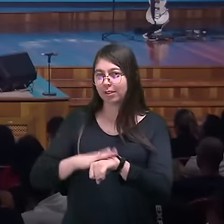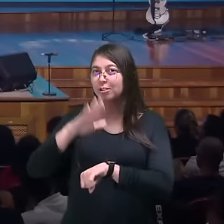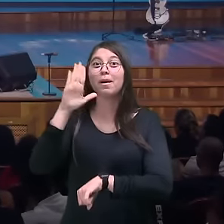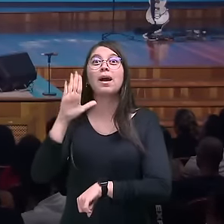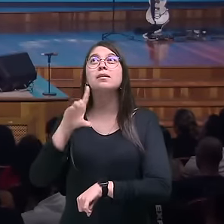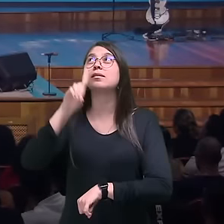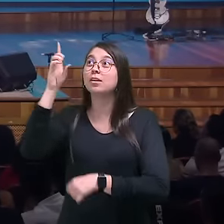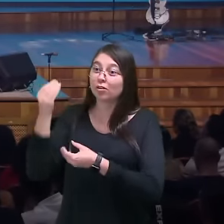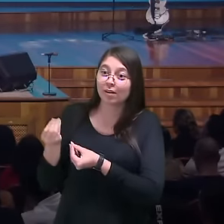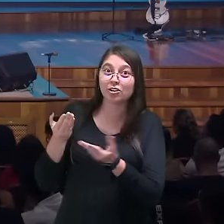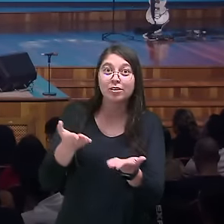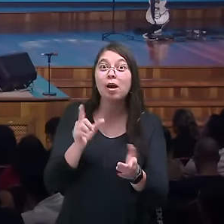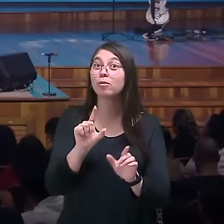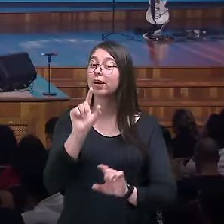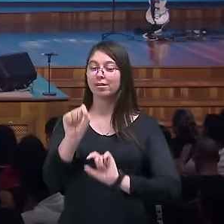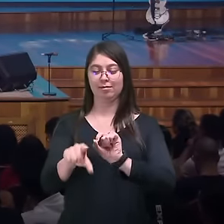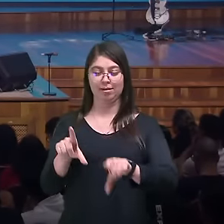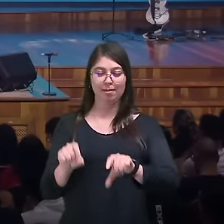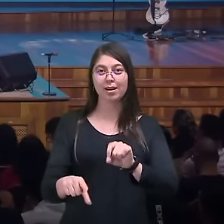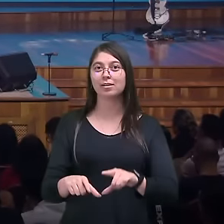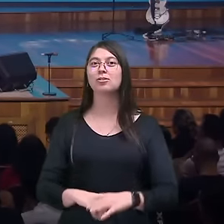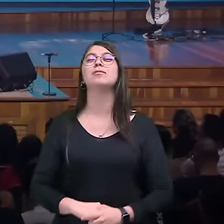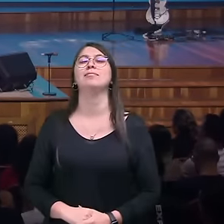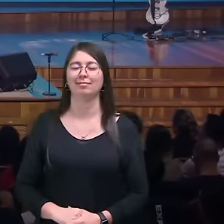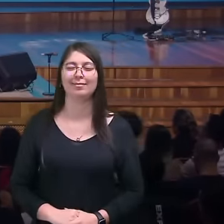Todo lo che Dio fa sta in simiente.